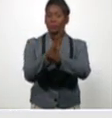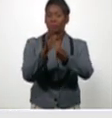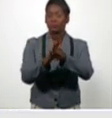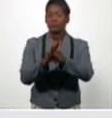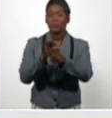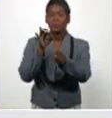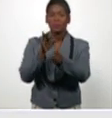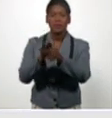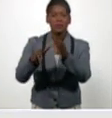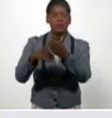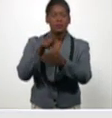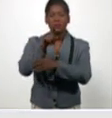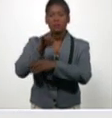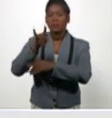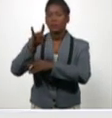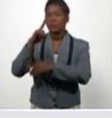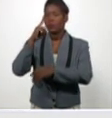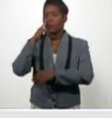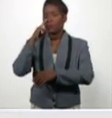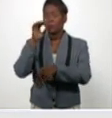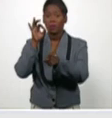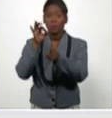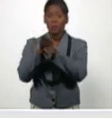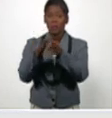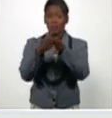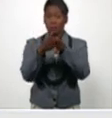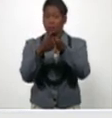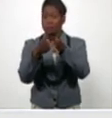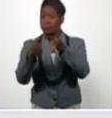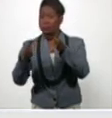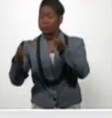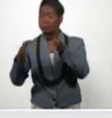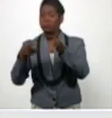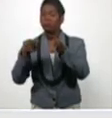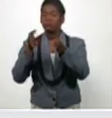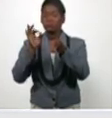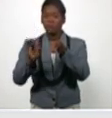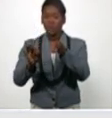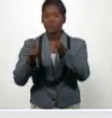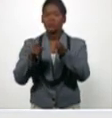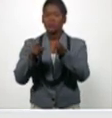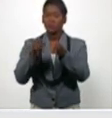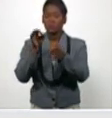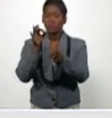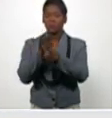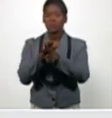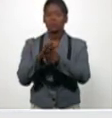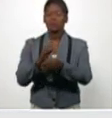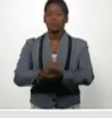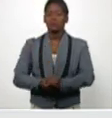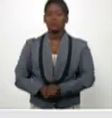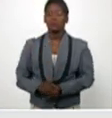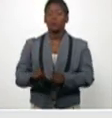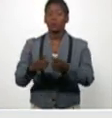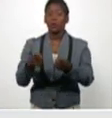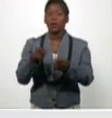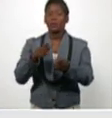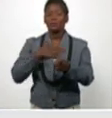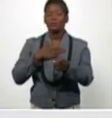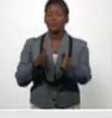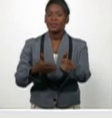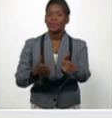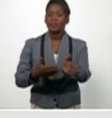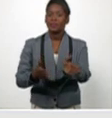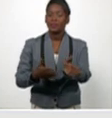de noviembre, realmente empezó. Esta es la coincidencia de las violaciones, sí, porque